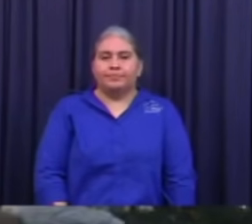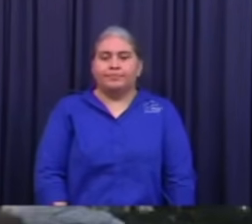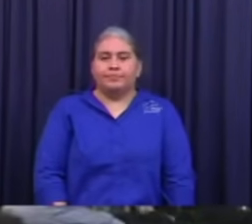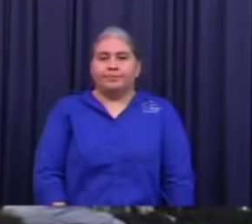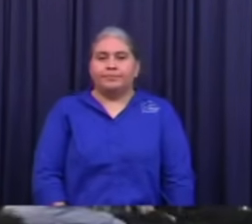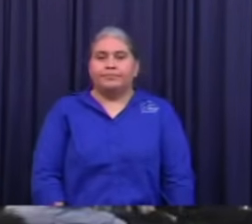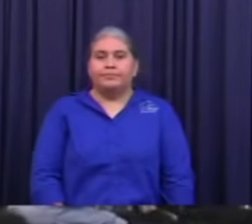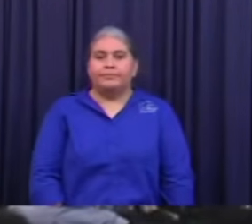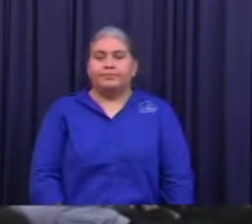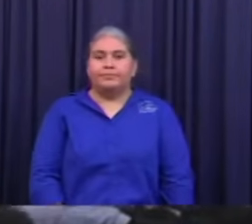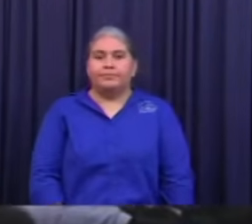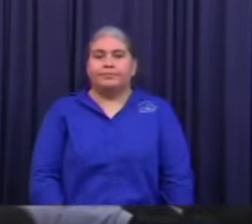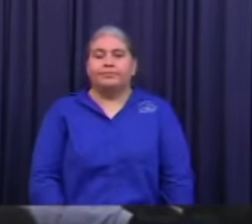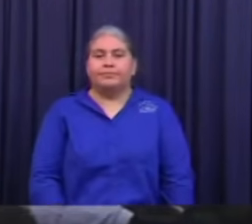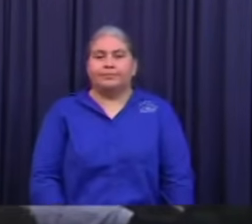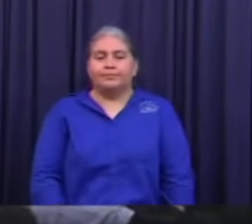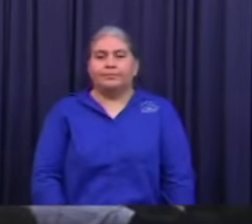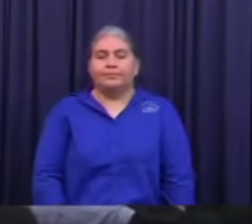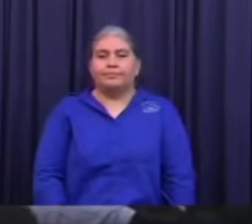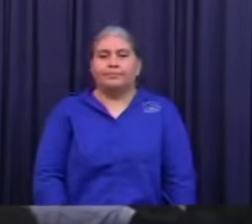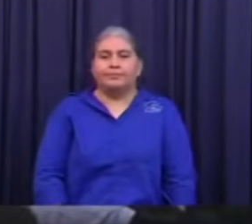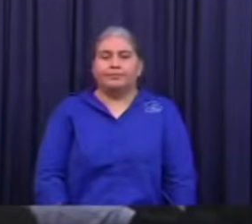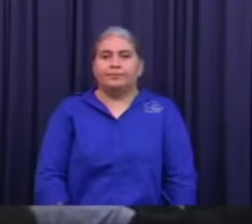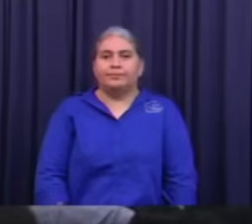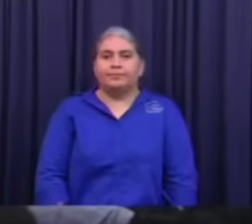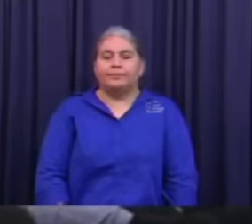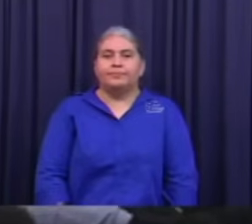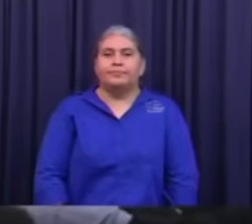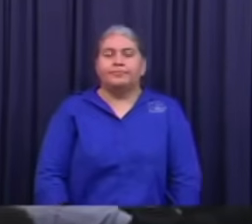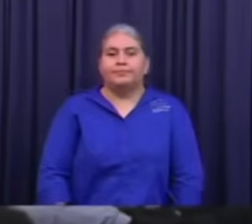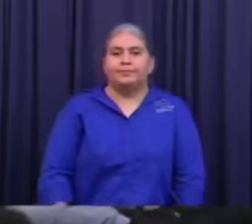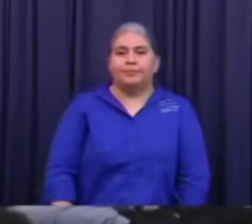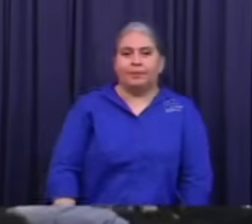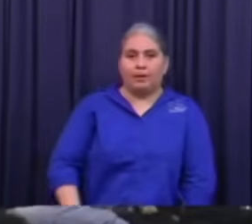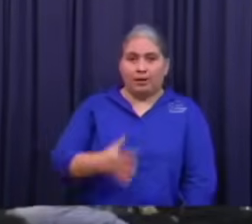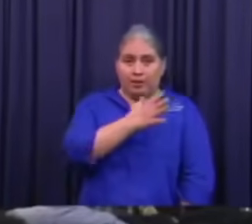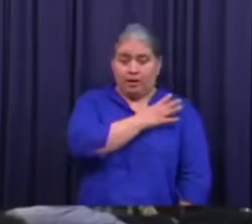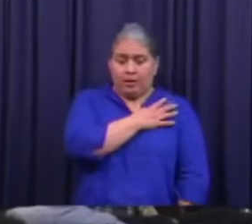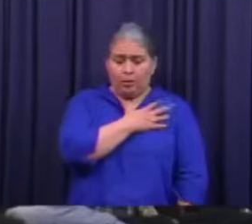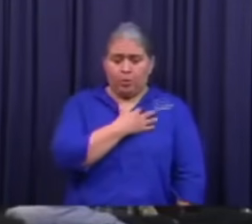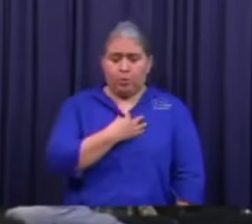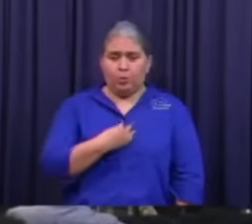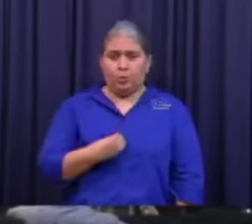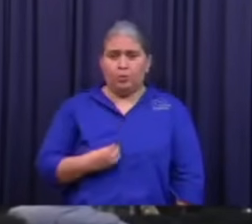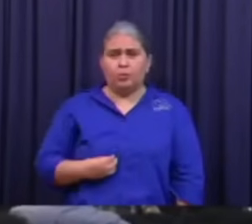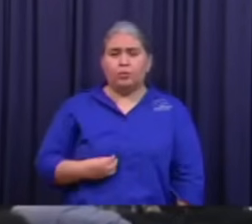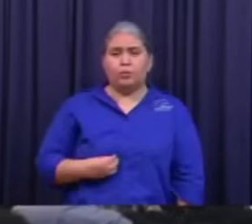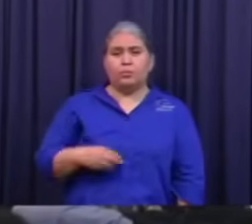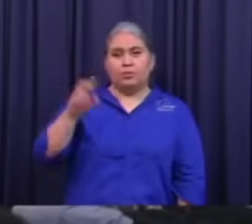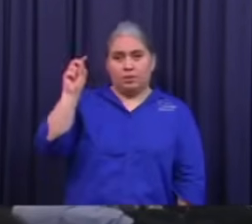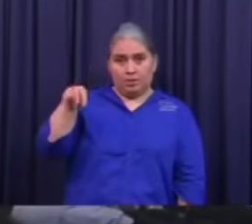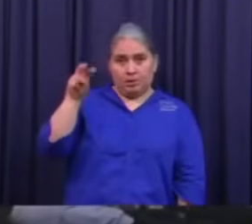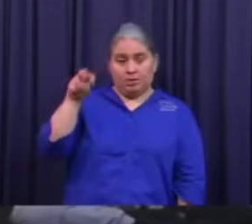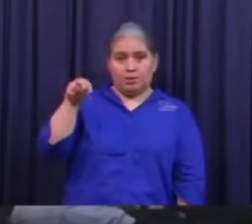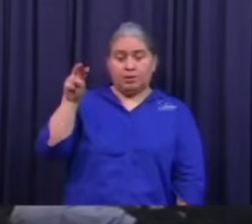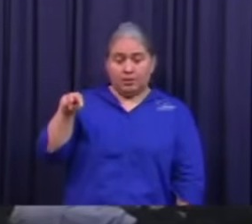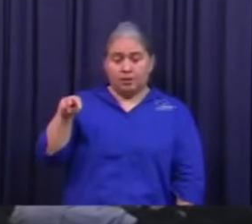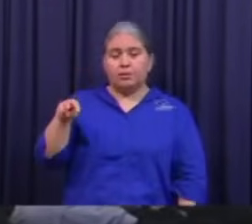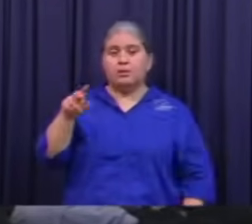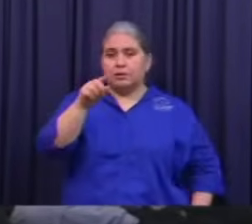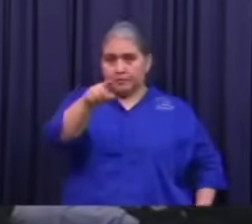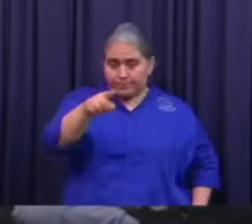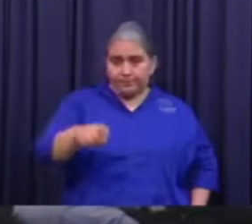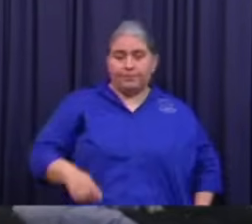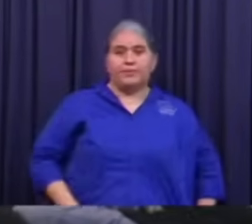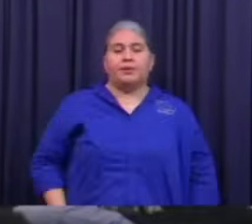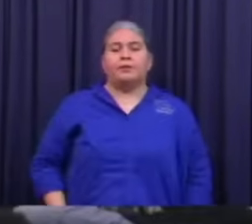temor hermano la tristeza es necesaria hermano Sergio en qué quedamos usted